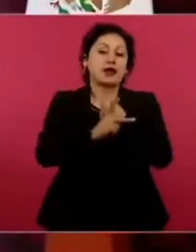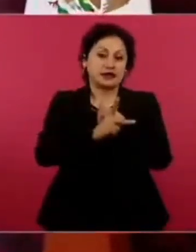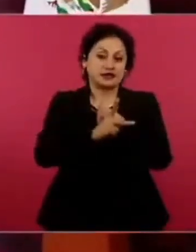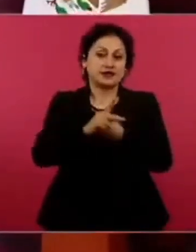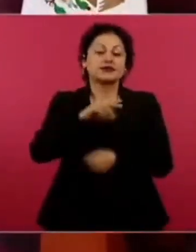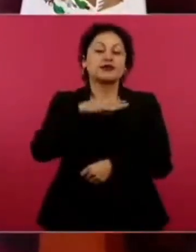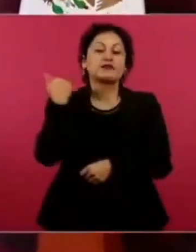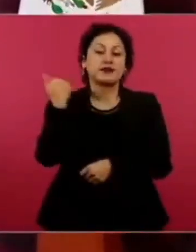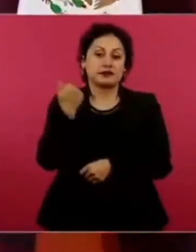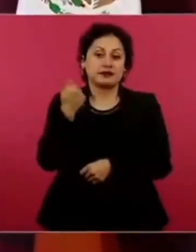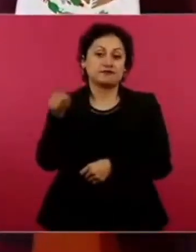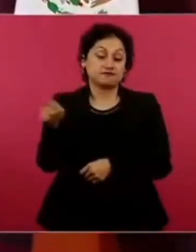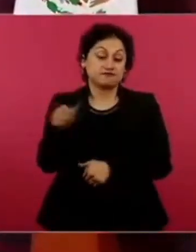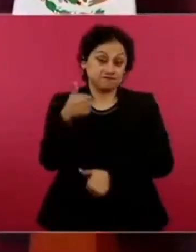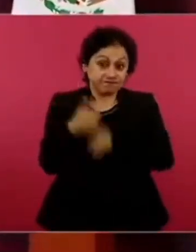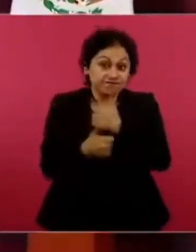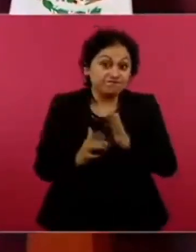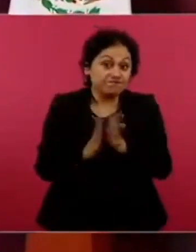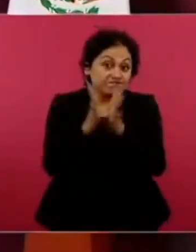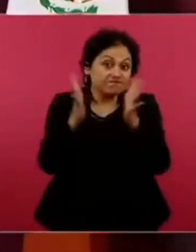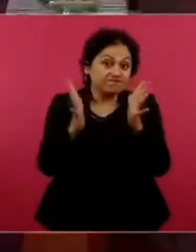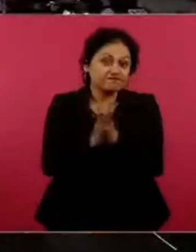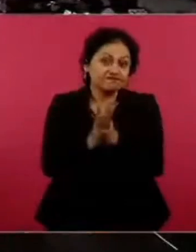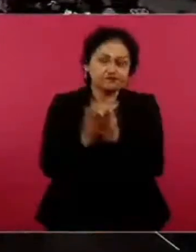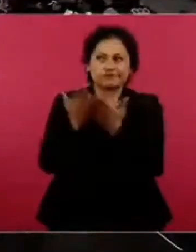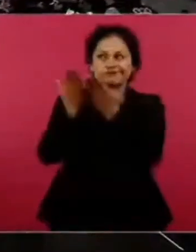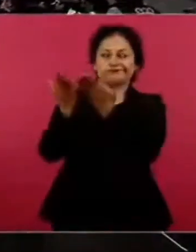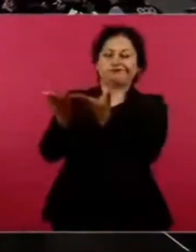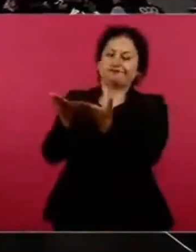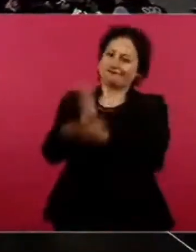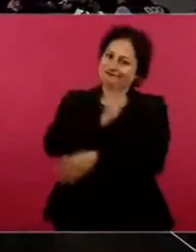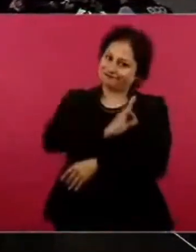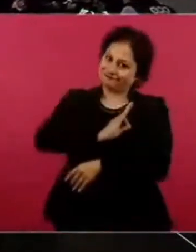Alemania. Nuestra felicitación